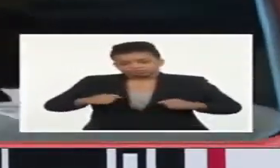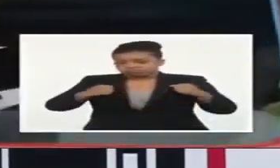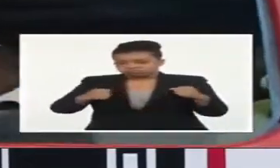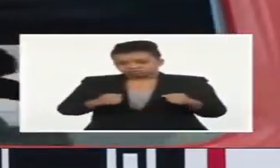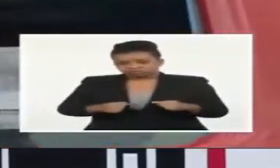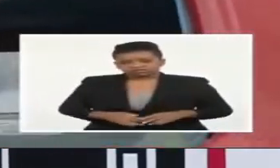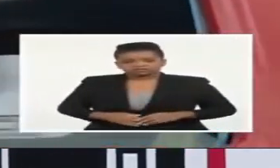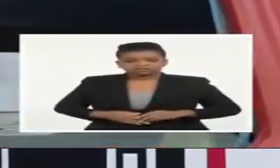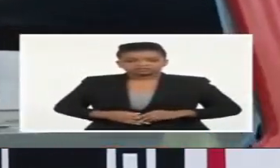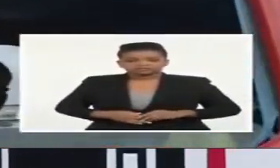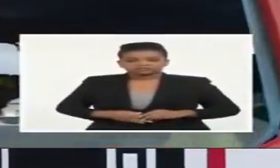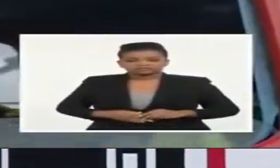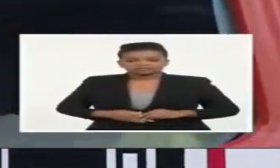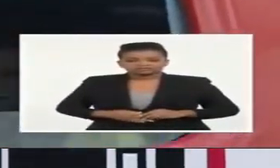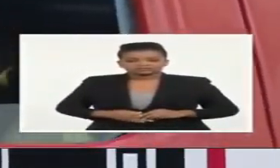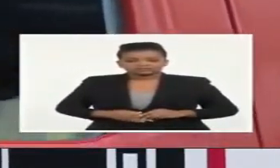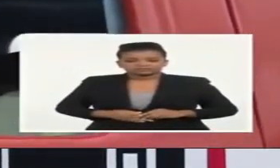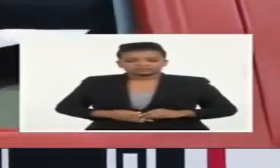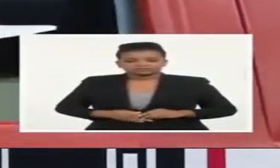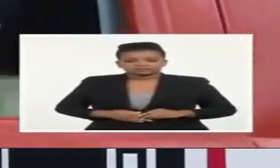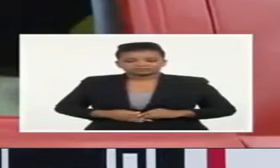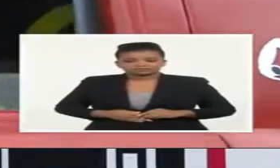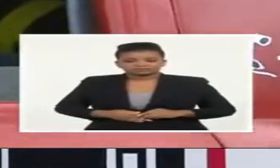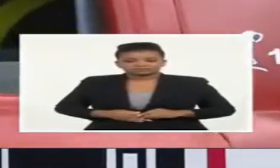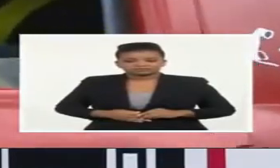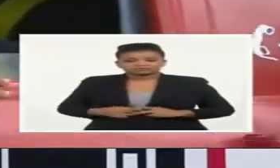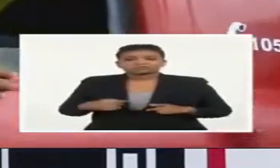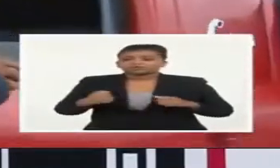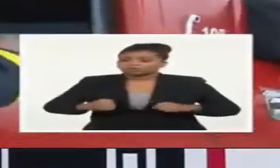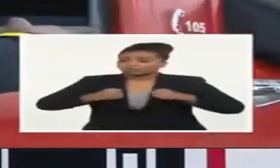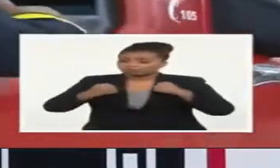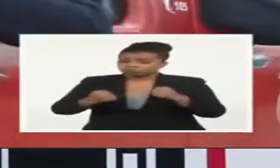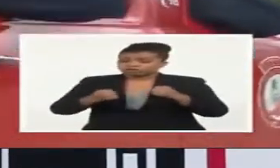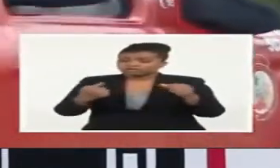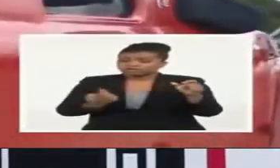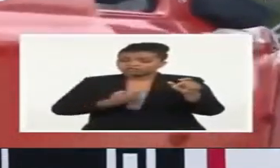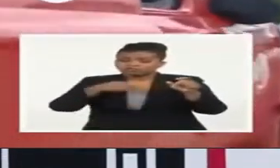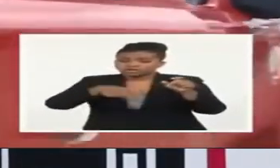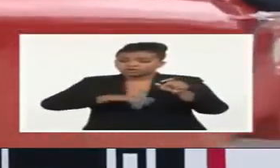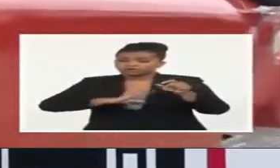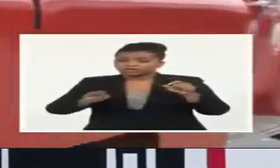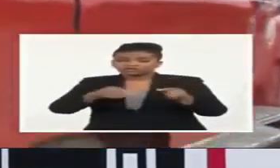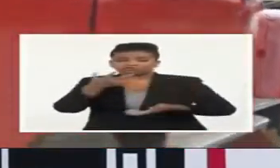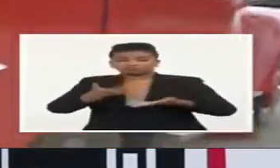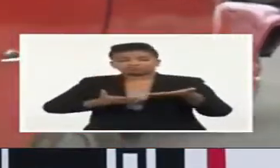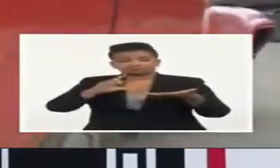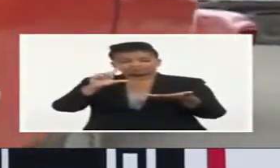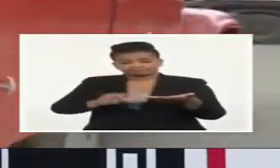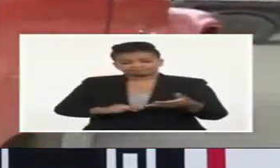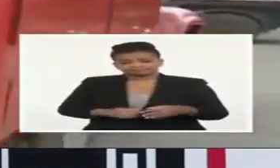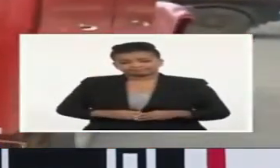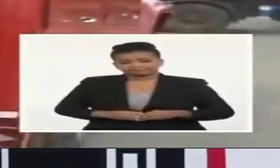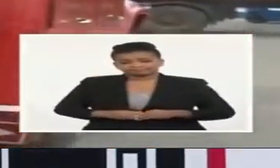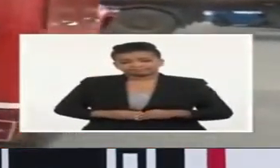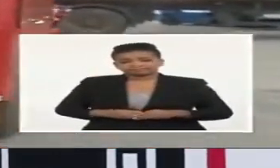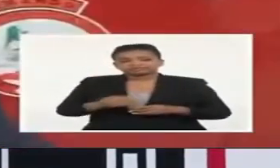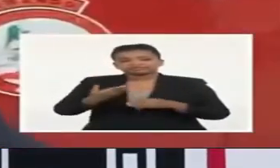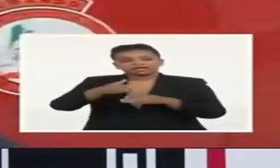la presidencia hacia abajo. Ahí tiene que robar cabeza. Tiene que robar